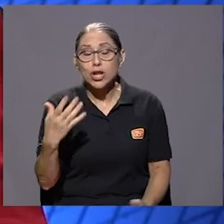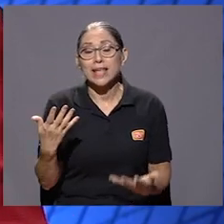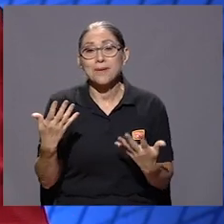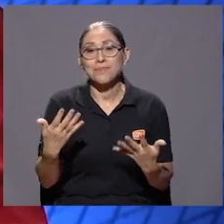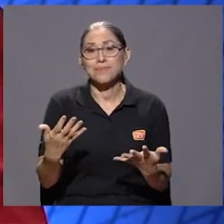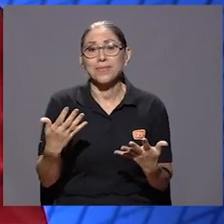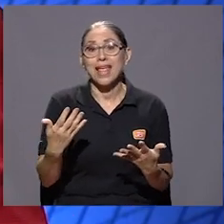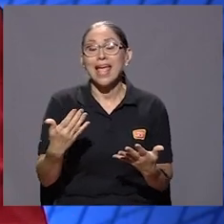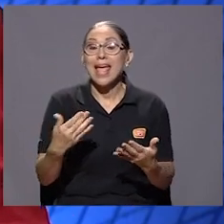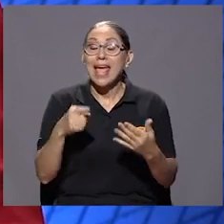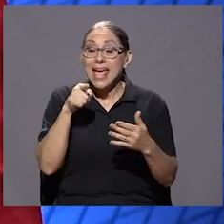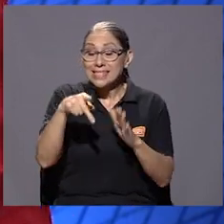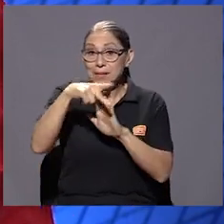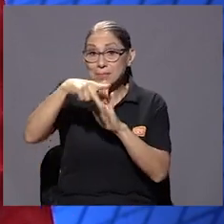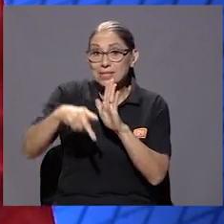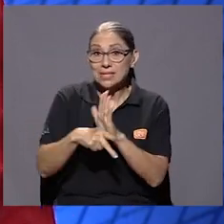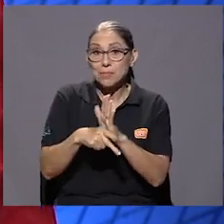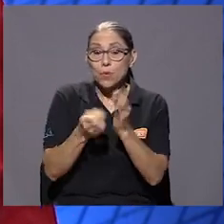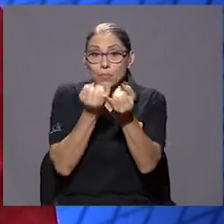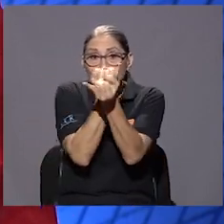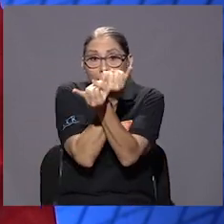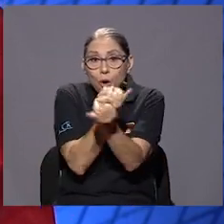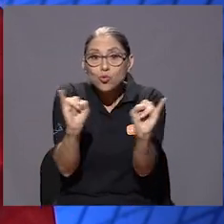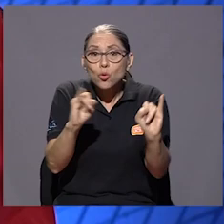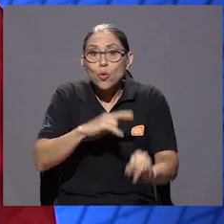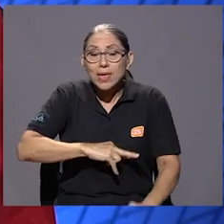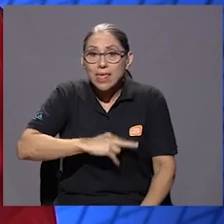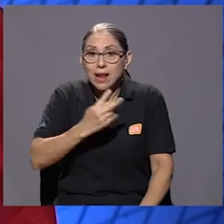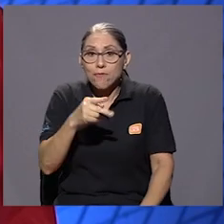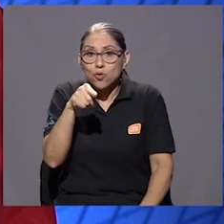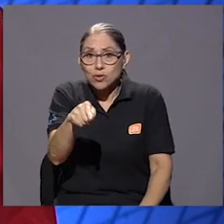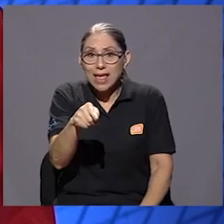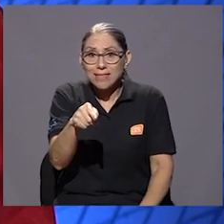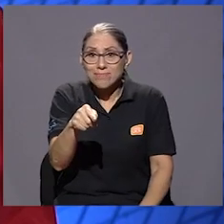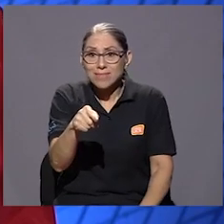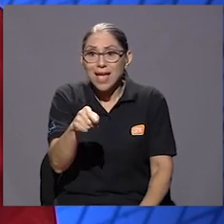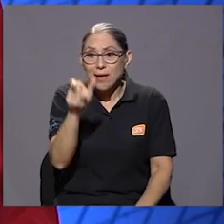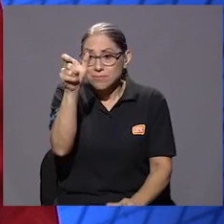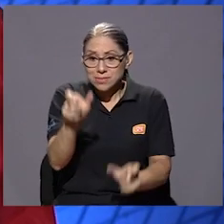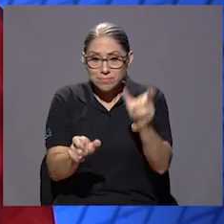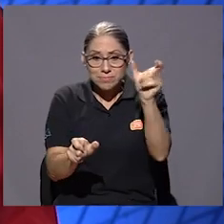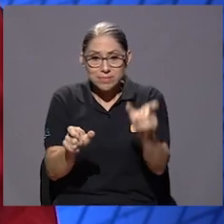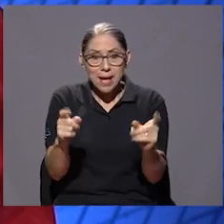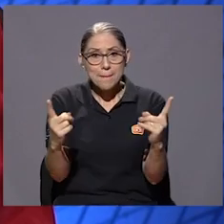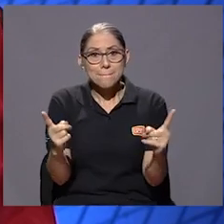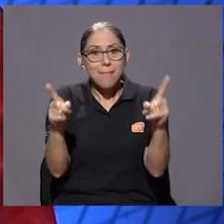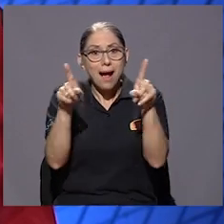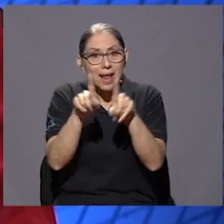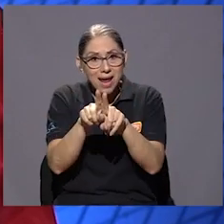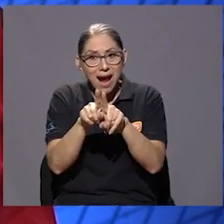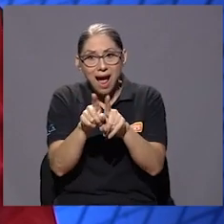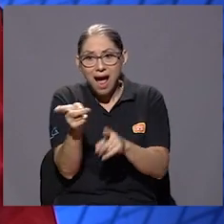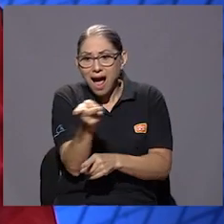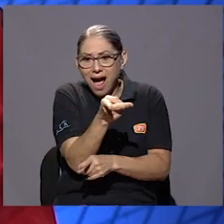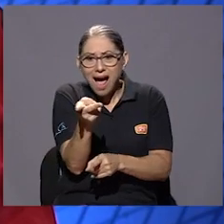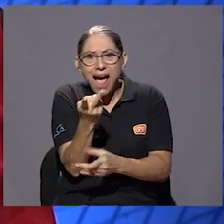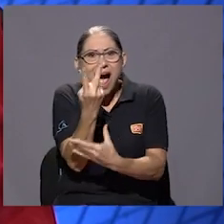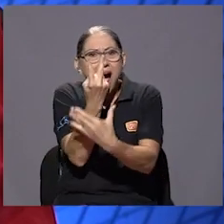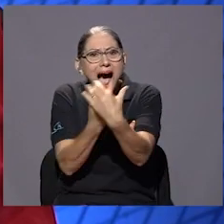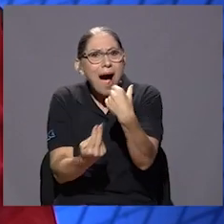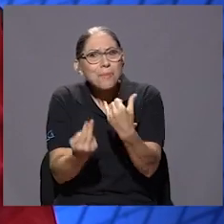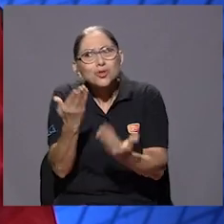de principio de autonomía de la voluntad, la pareja, ambos no estaban congeniando. Había